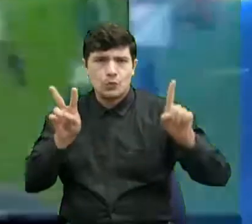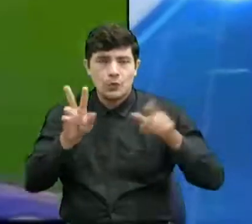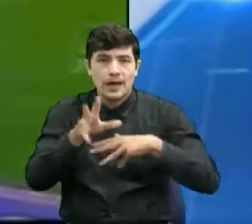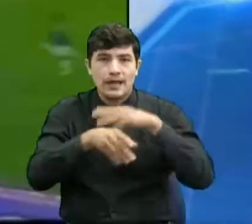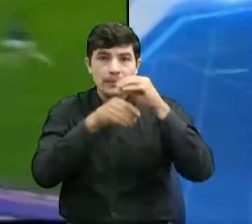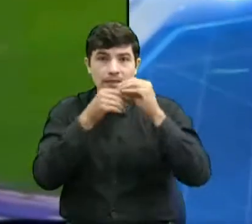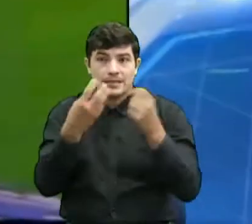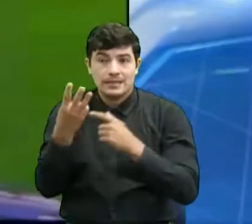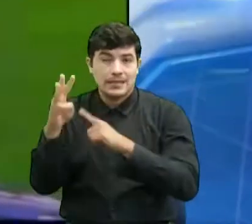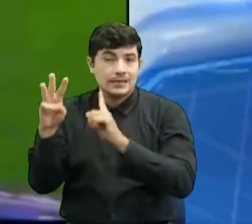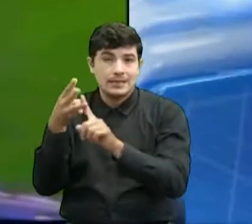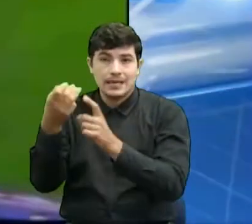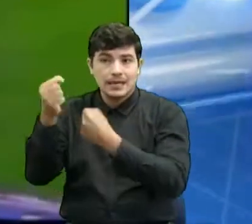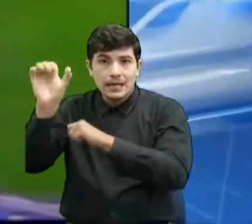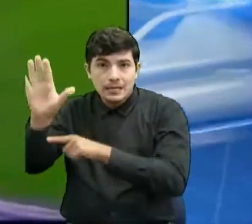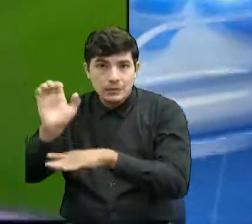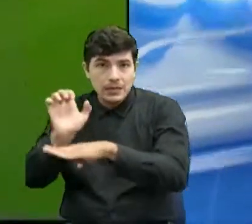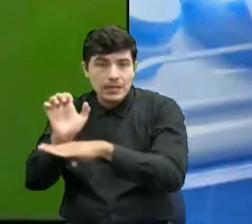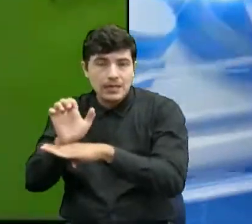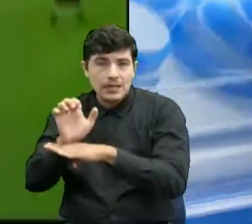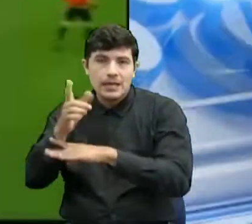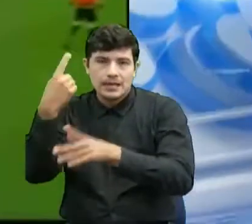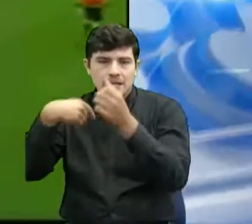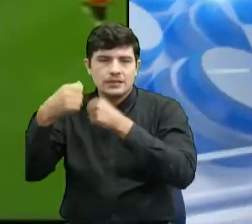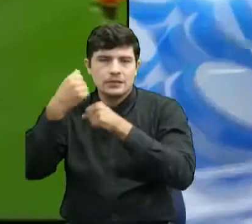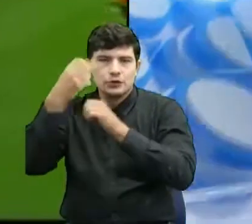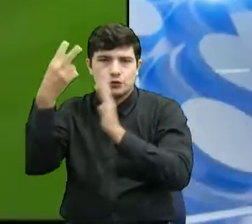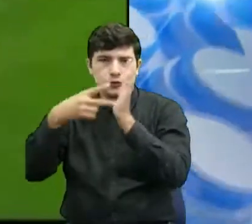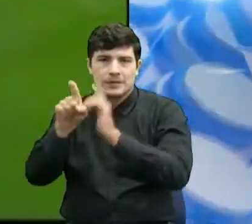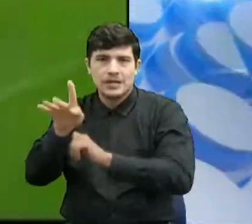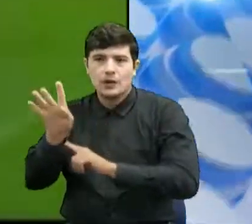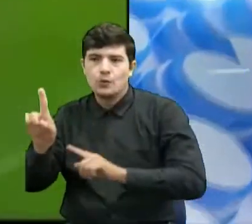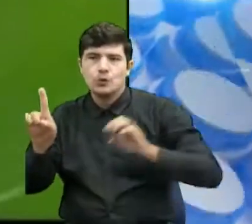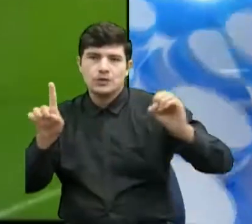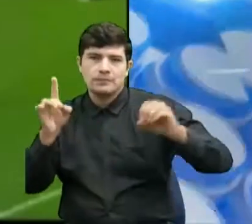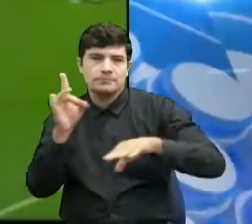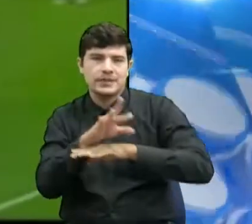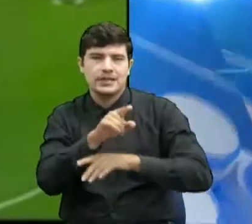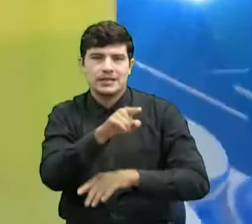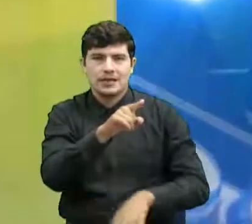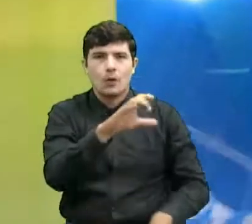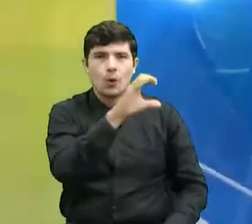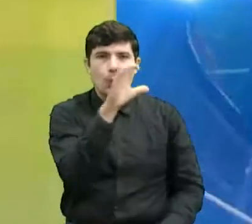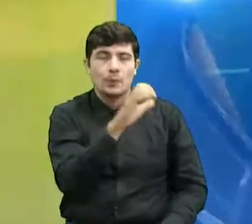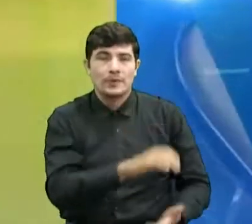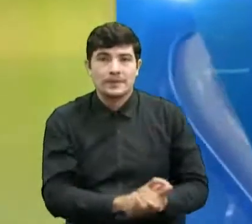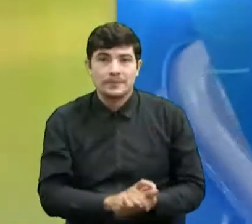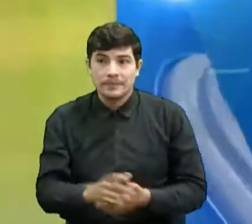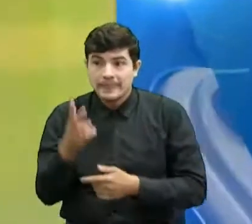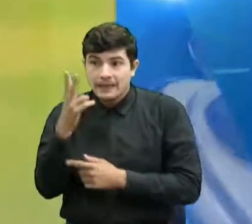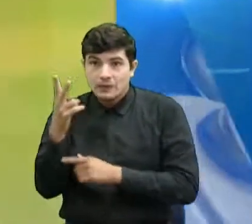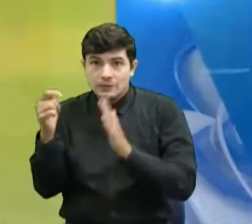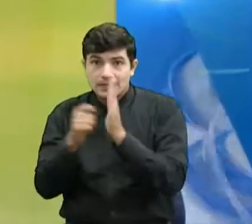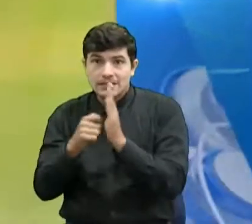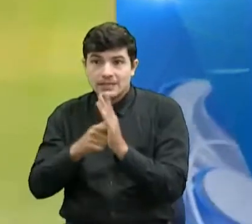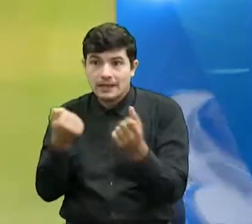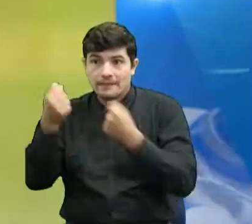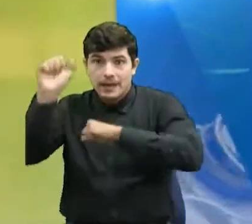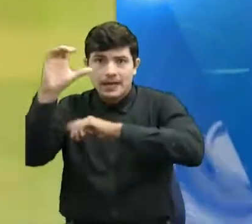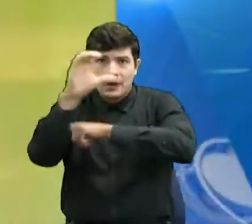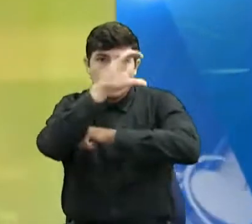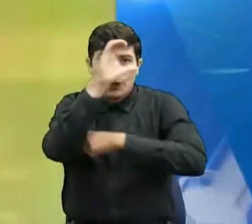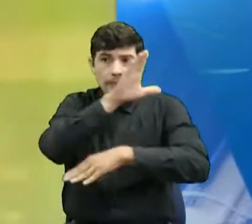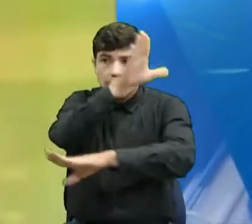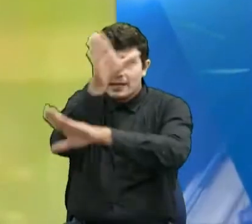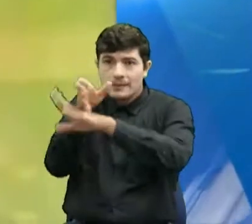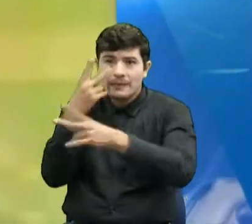tercera victoria en Quito fue en la eliminatoria 2014, 1-0, vencieron a Colombia. Las 2 victorias de la selección Colombia